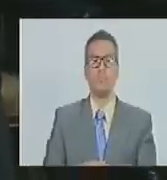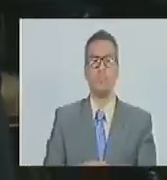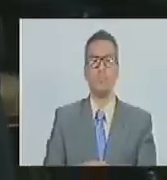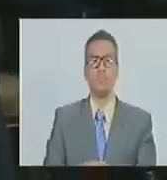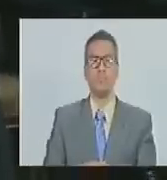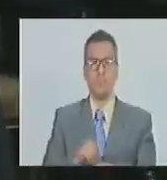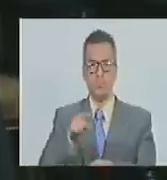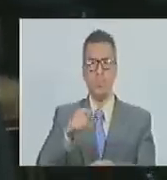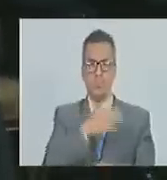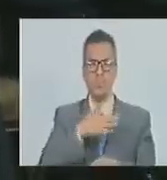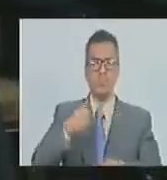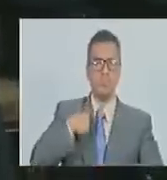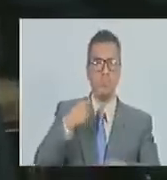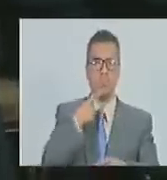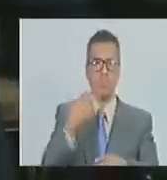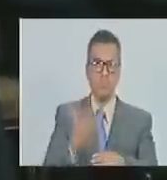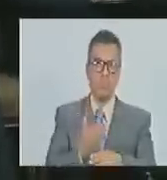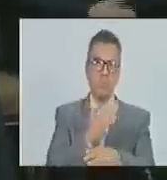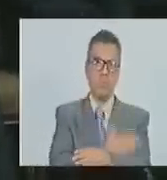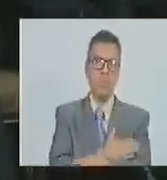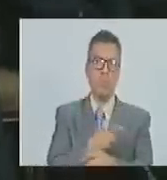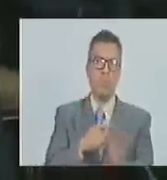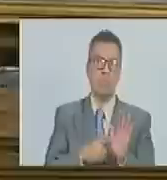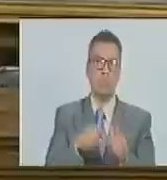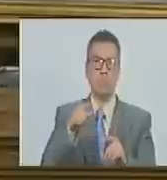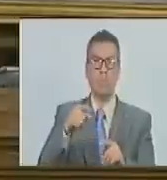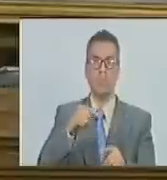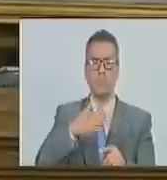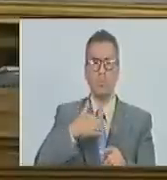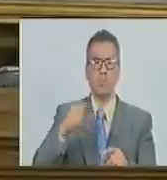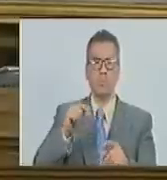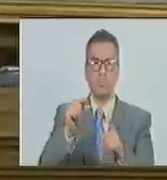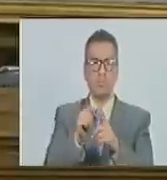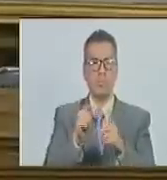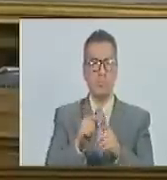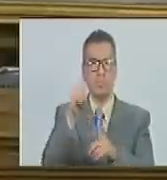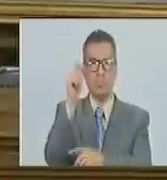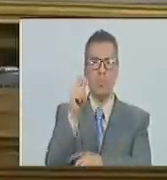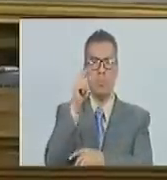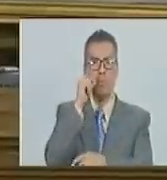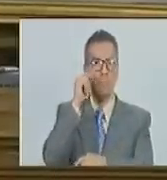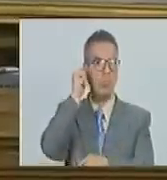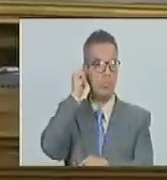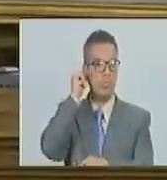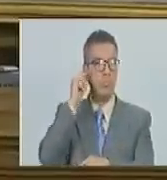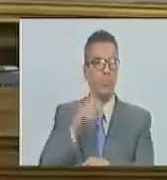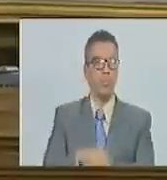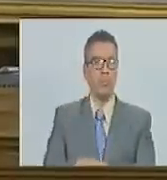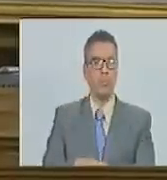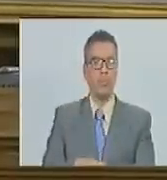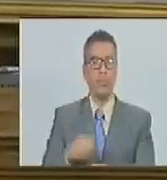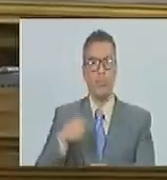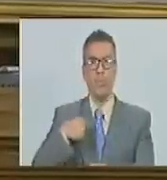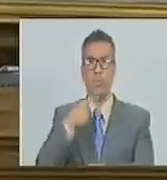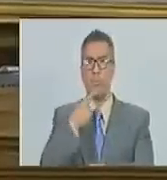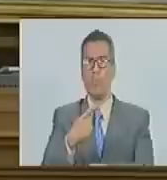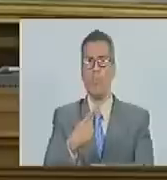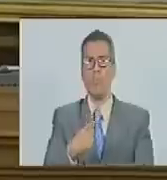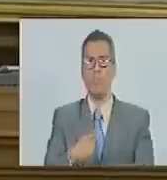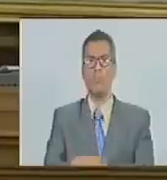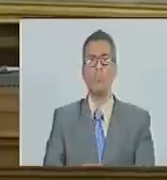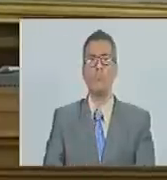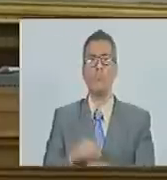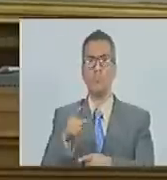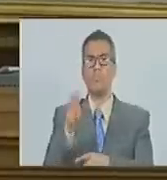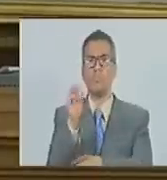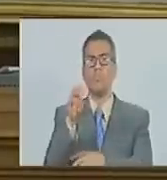Y yo quisiera, antes de continuar con los derechos de palabra de las diputadas y los diputados, yo pido la venia de